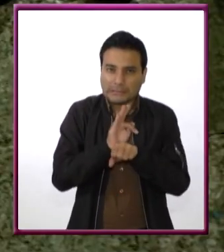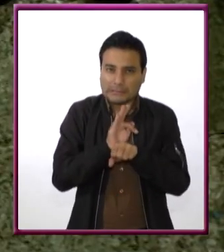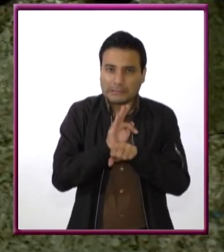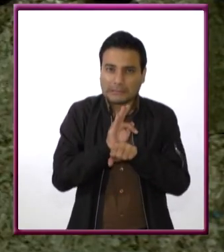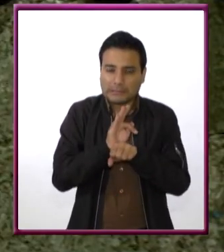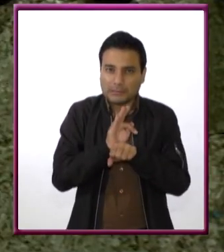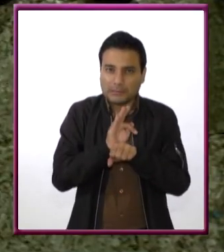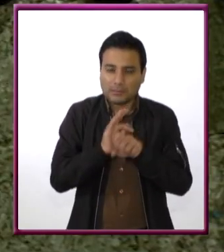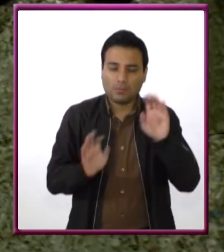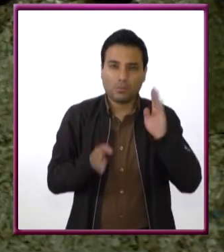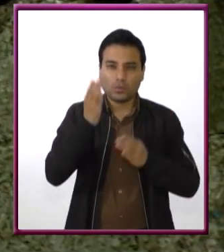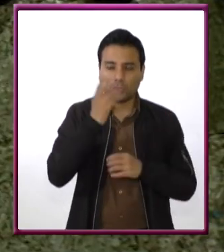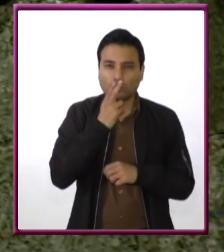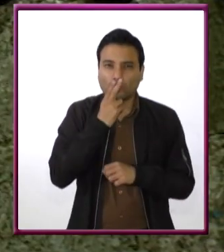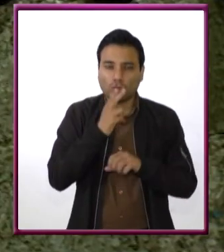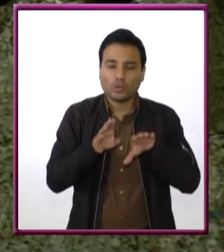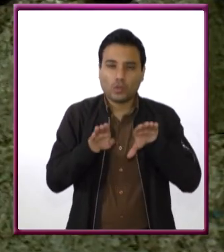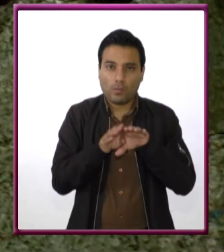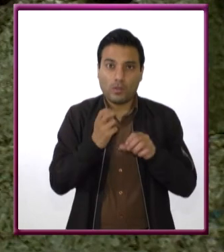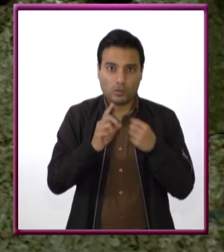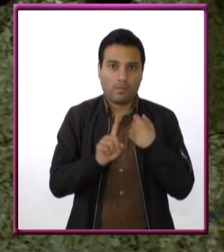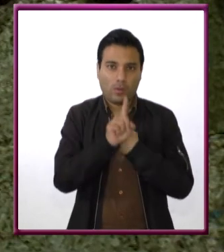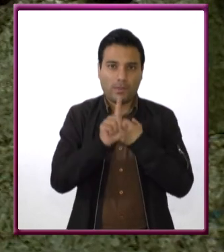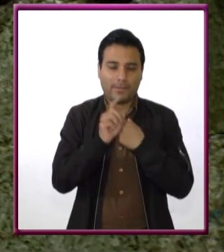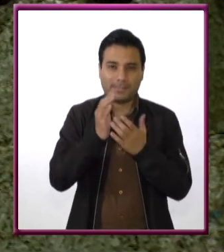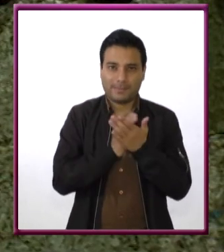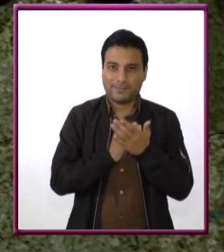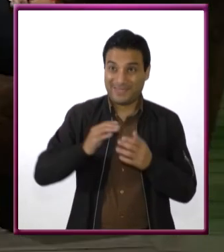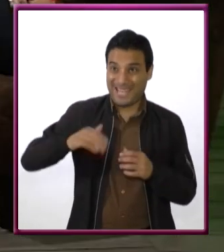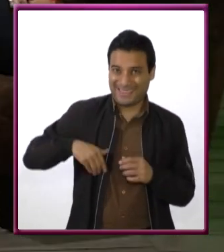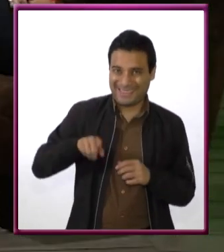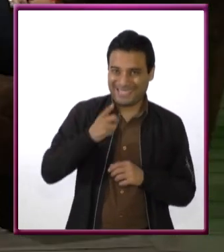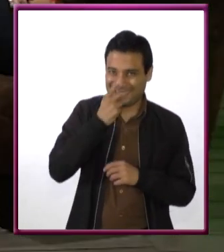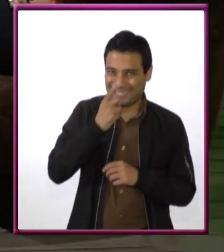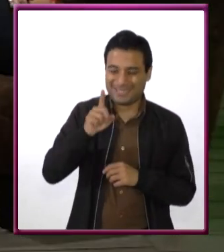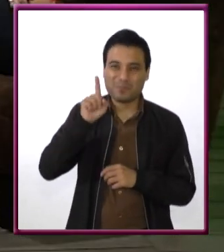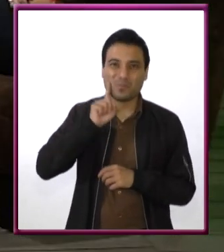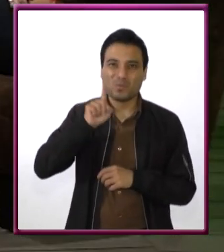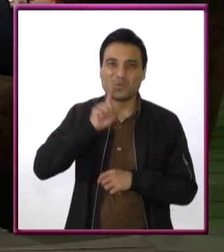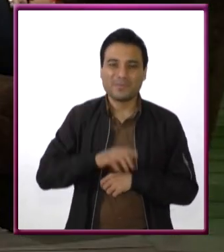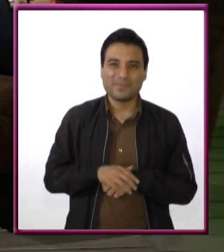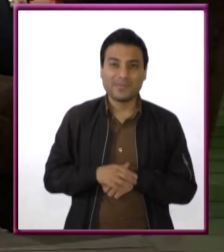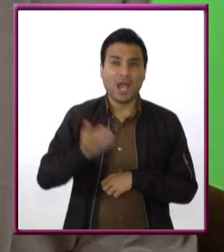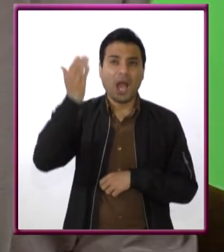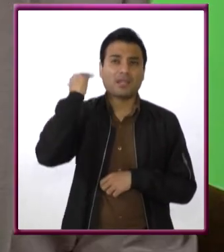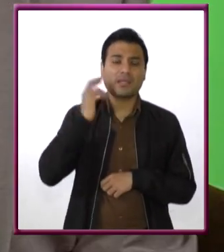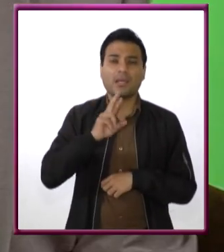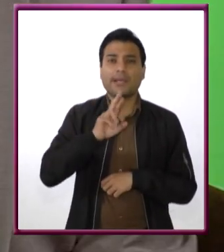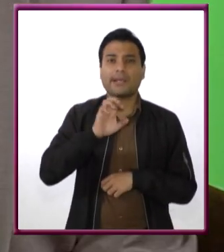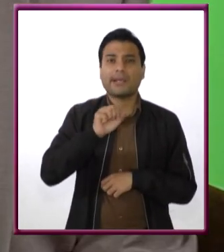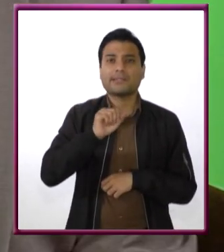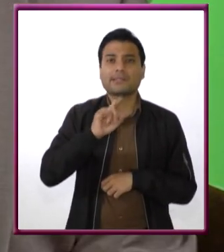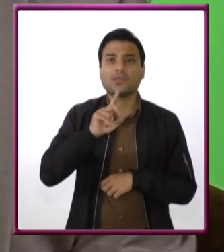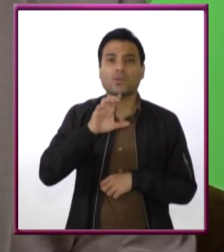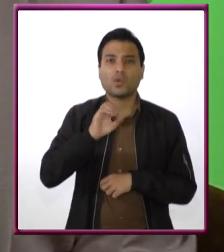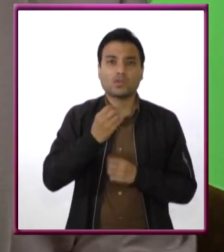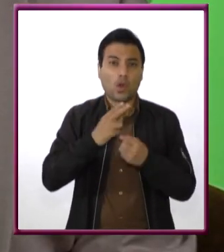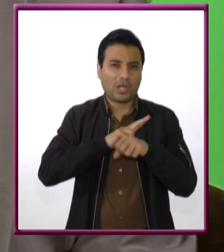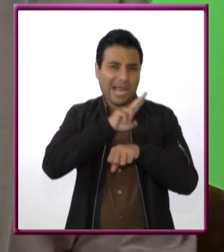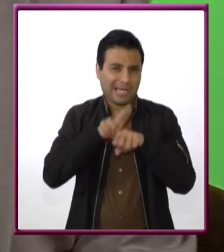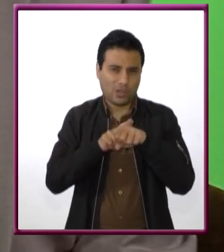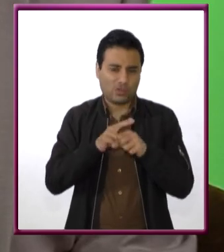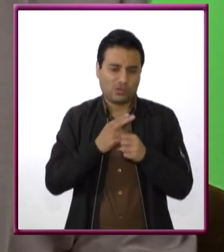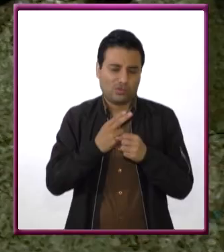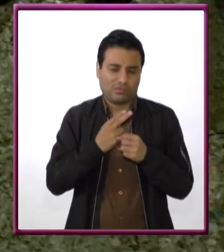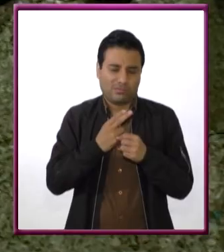alcance para evitar ese tipo de problemas. Y justamente lo que estaba diciendo ahora, lo que antes era un residuo, por ejemplo, los residuos orgánicos, que son